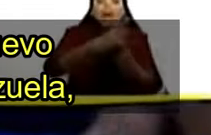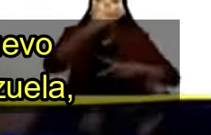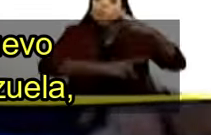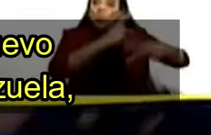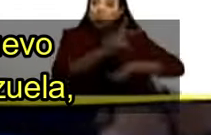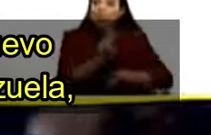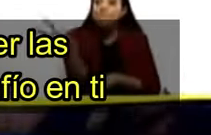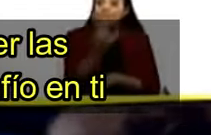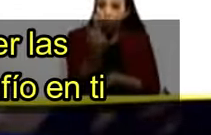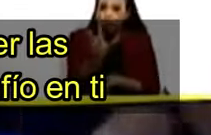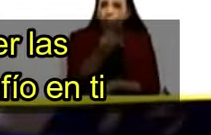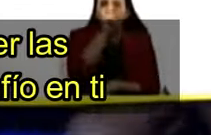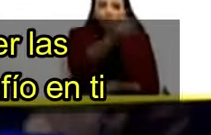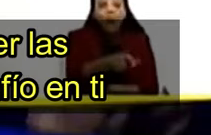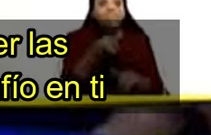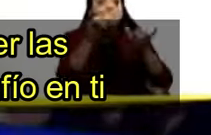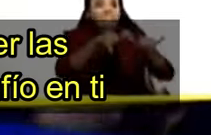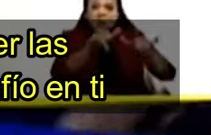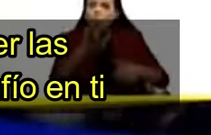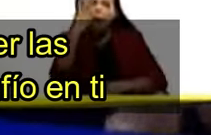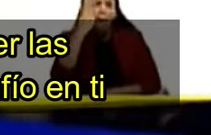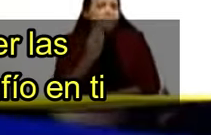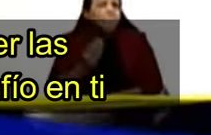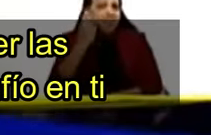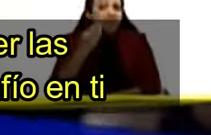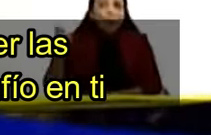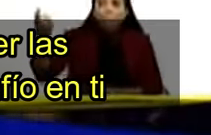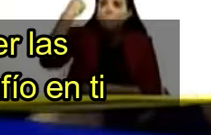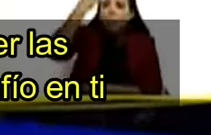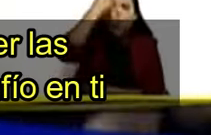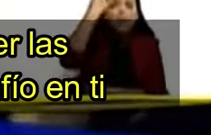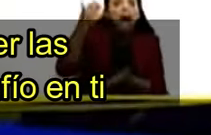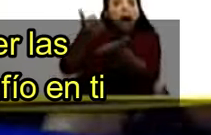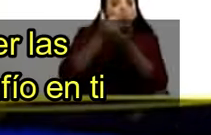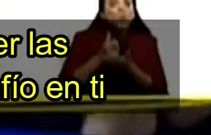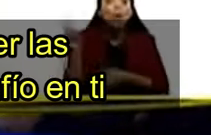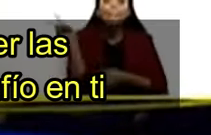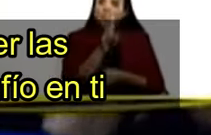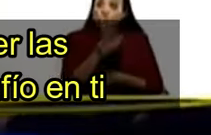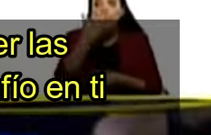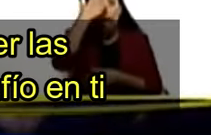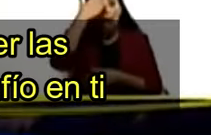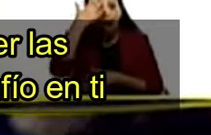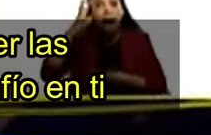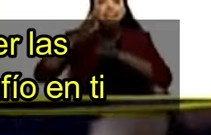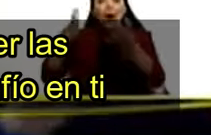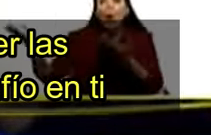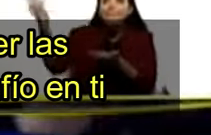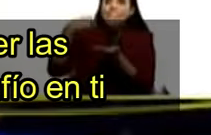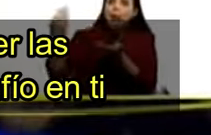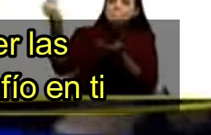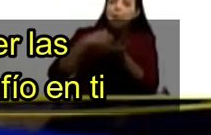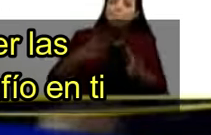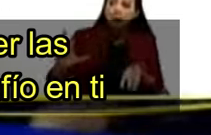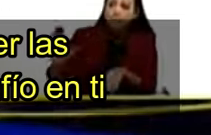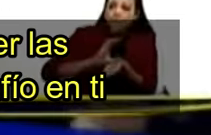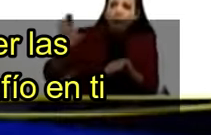Productivas de Venezuela, para que él con su experiencia ayude a nuestro país a atraer las